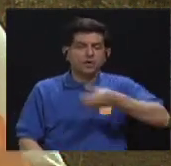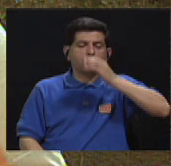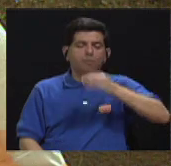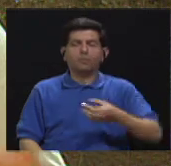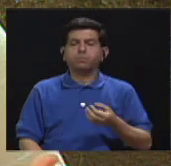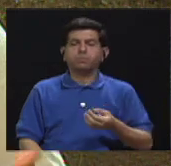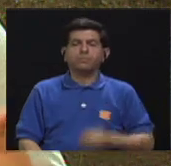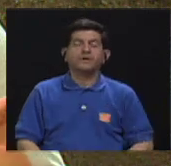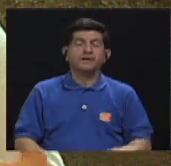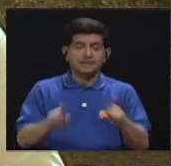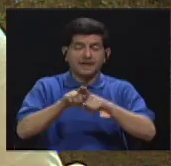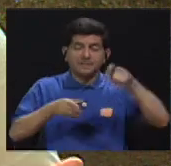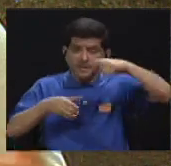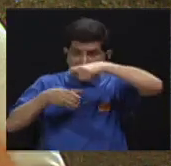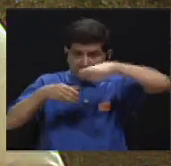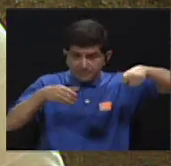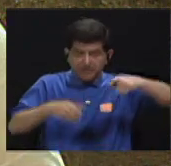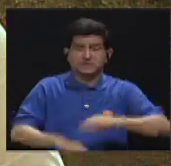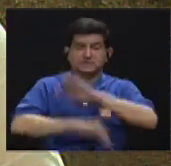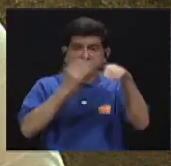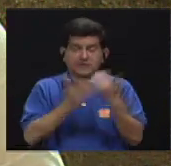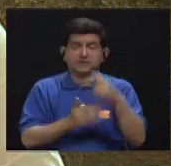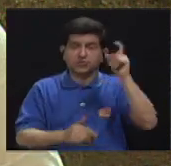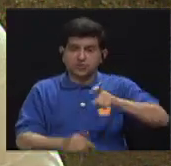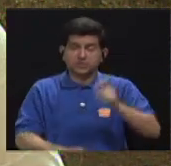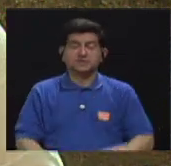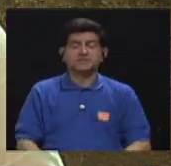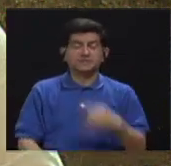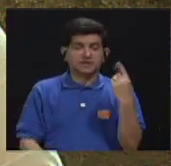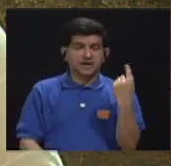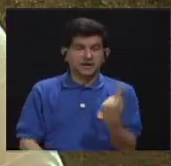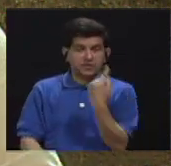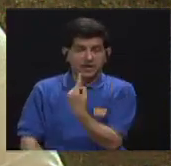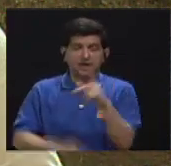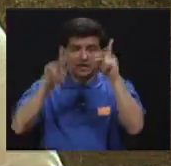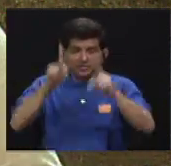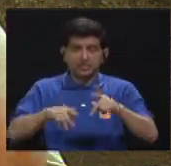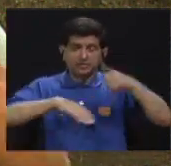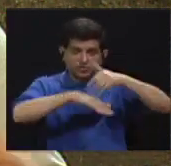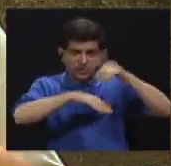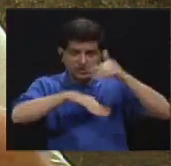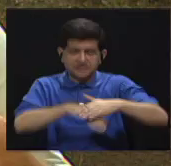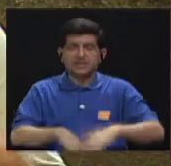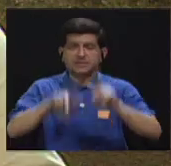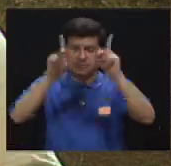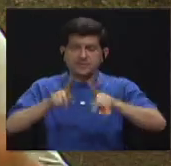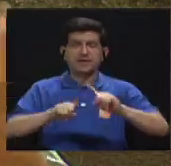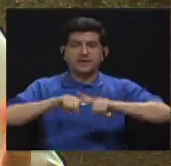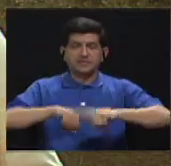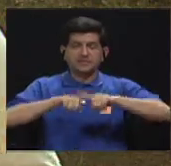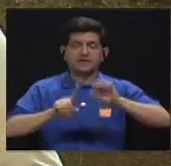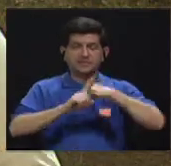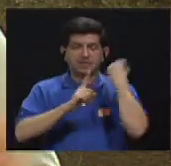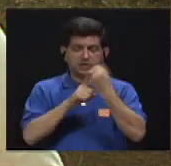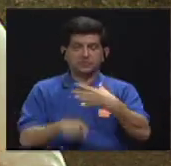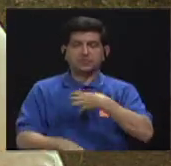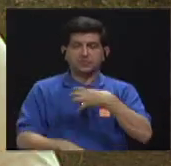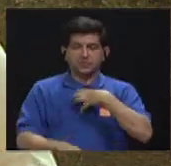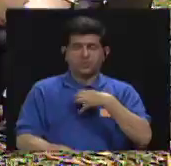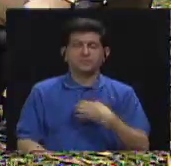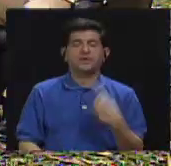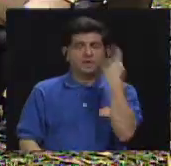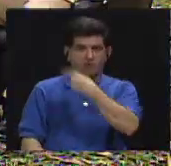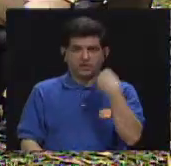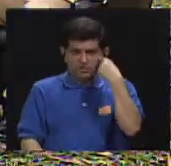son pues accesorios que van llegando, que van a ser de forma individualizada, que se le van mandando al paciente dependiendo de las condiciones orales que tiene cada